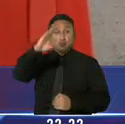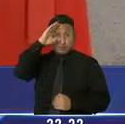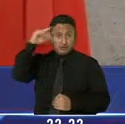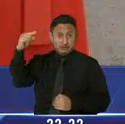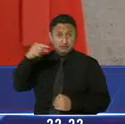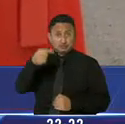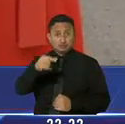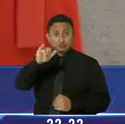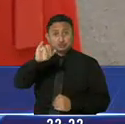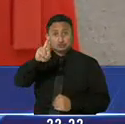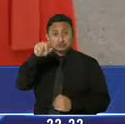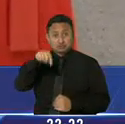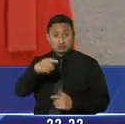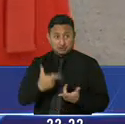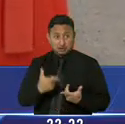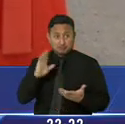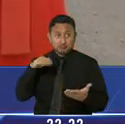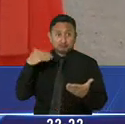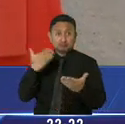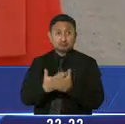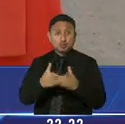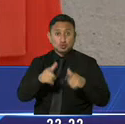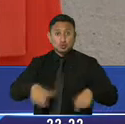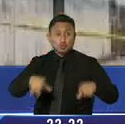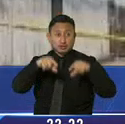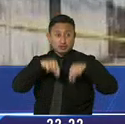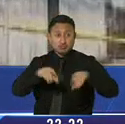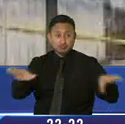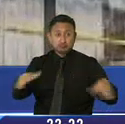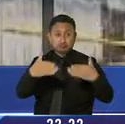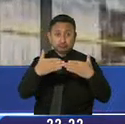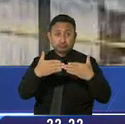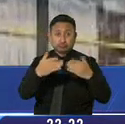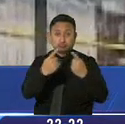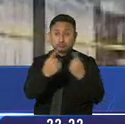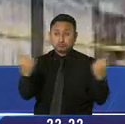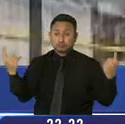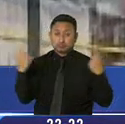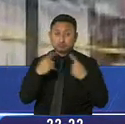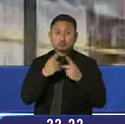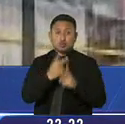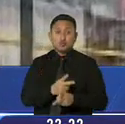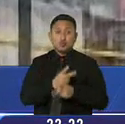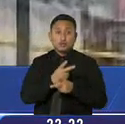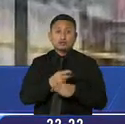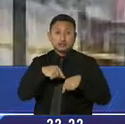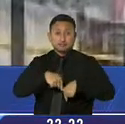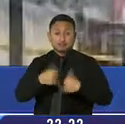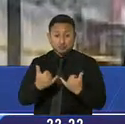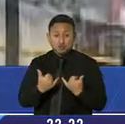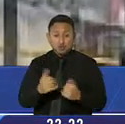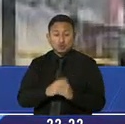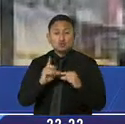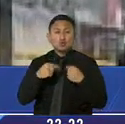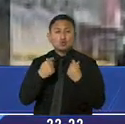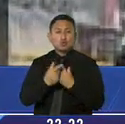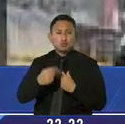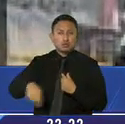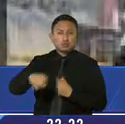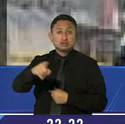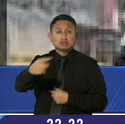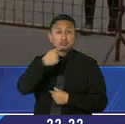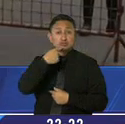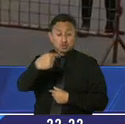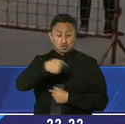y rescate llegaron al sitio que permaneció cercado para proteger la escena. Hasta el momento, ningún grupo delictivo se ha responsabilizado